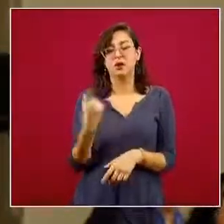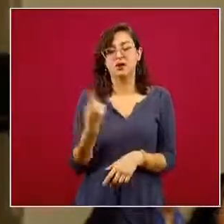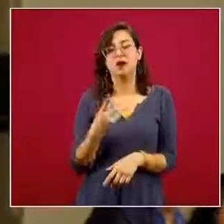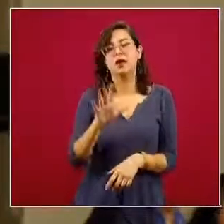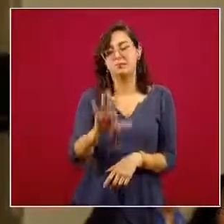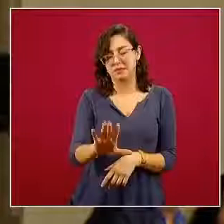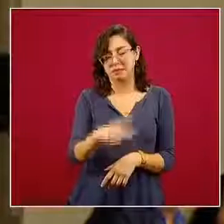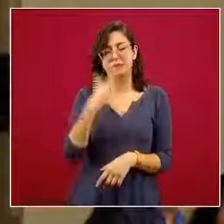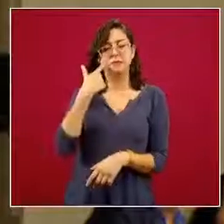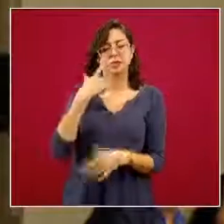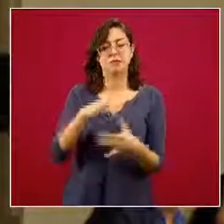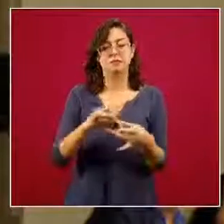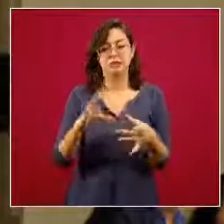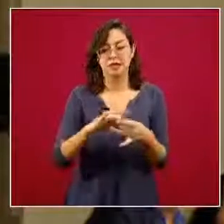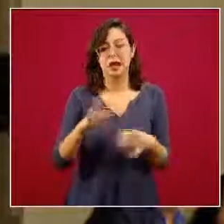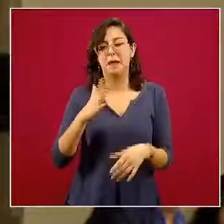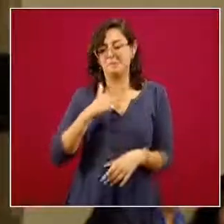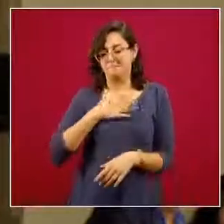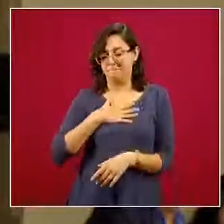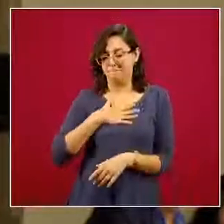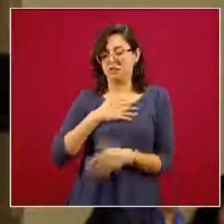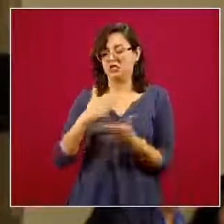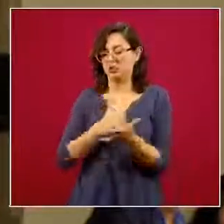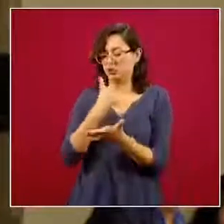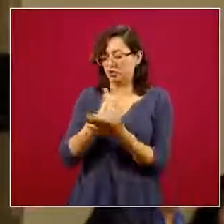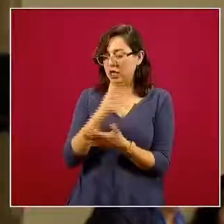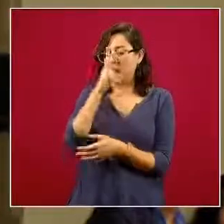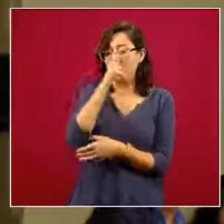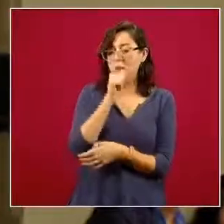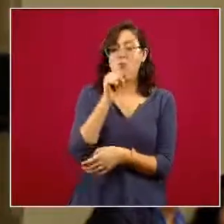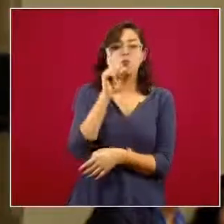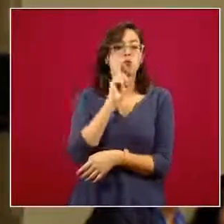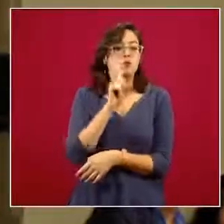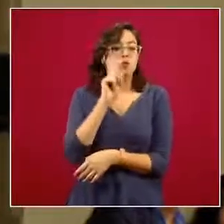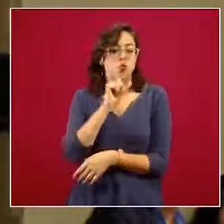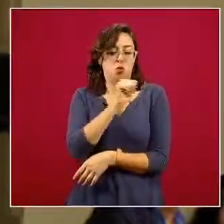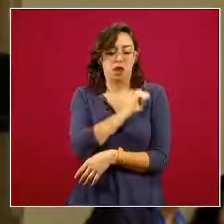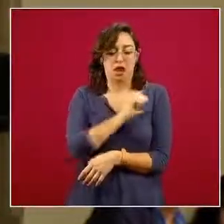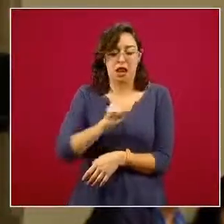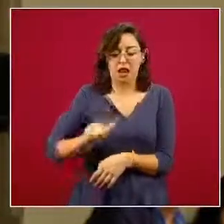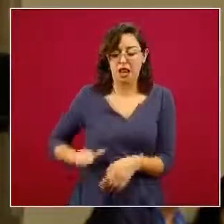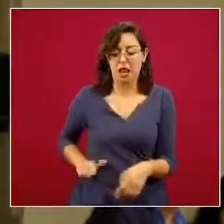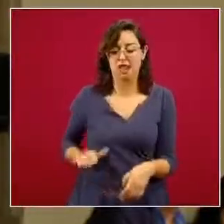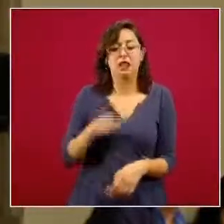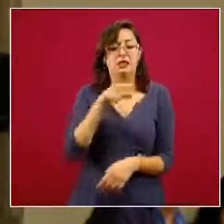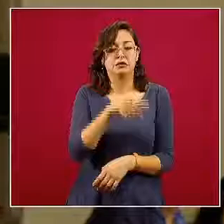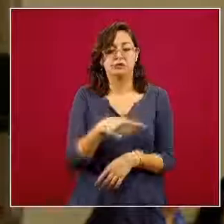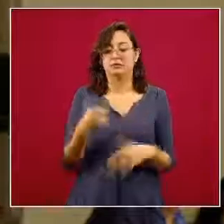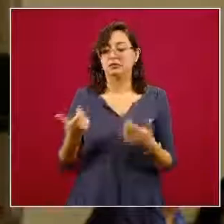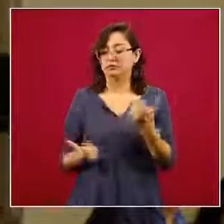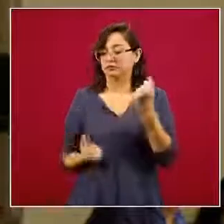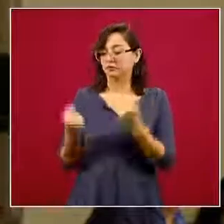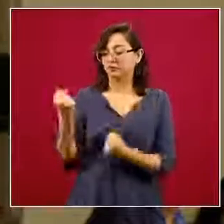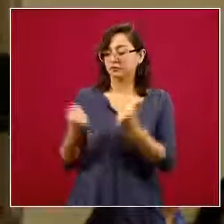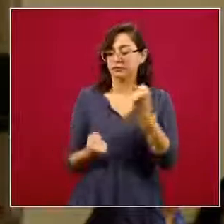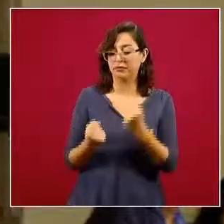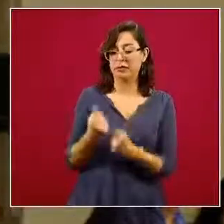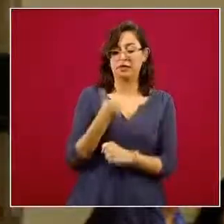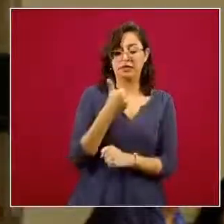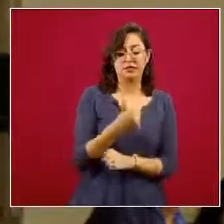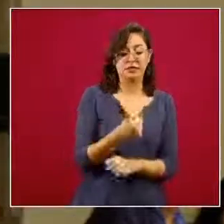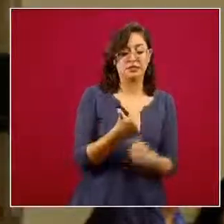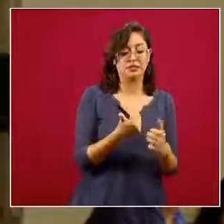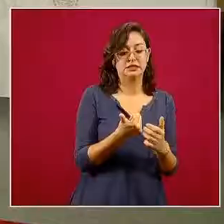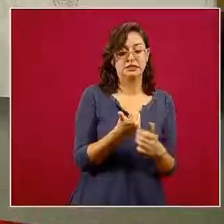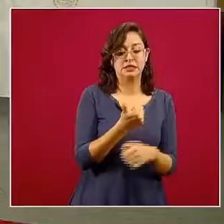siguiente. En mi ciudad, Hermosillo, la alcaldesa tomó la decisión de limitar el tránsito vehicular de 6 de la tarde a